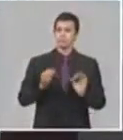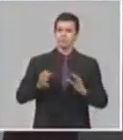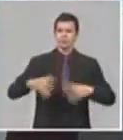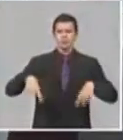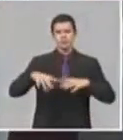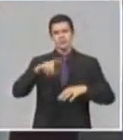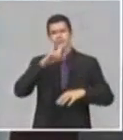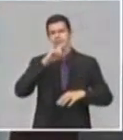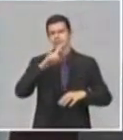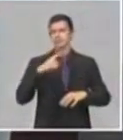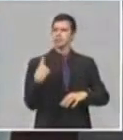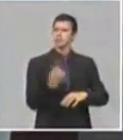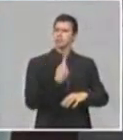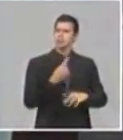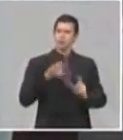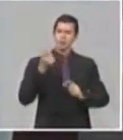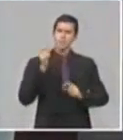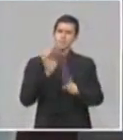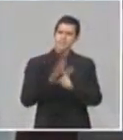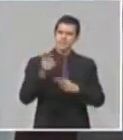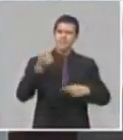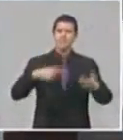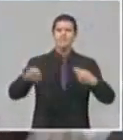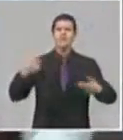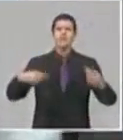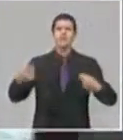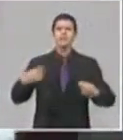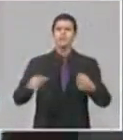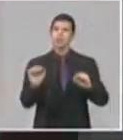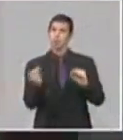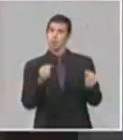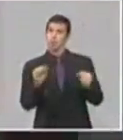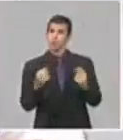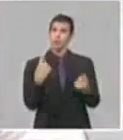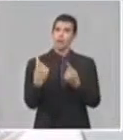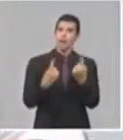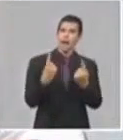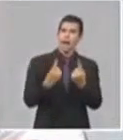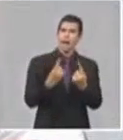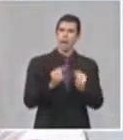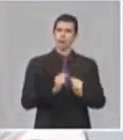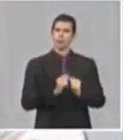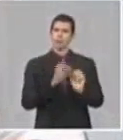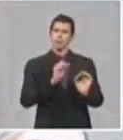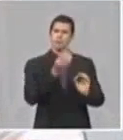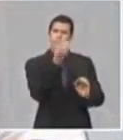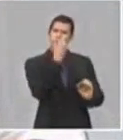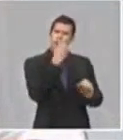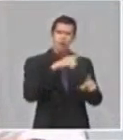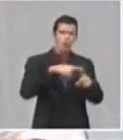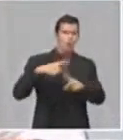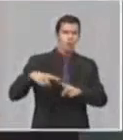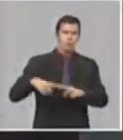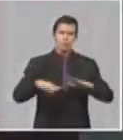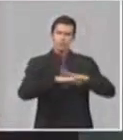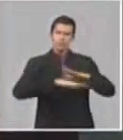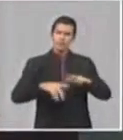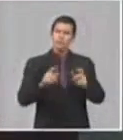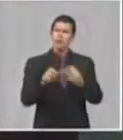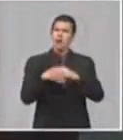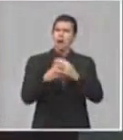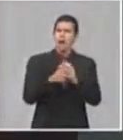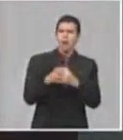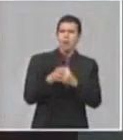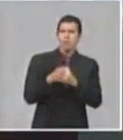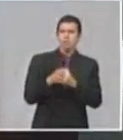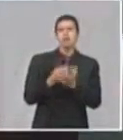que por la venta controlada en julio de agosto lleguen productos adicionales a la población y si aparecerán la venta de algunos alimentos los